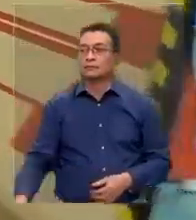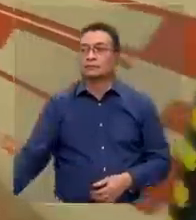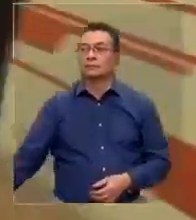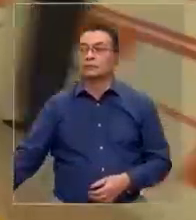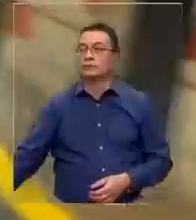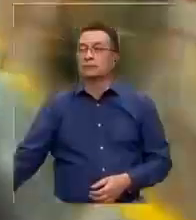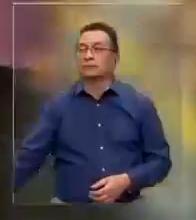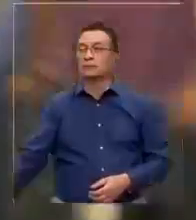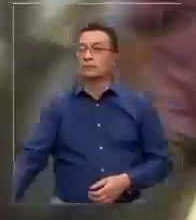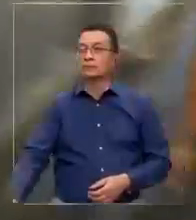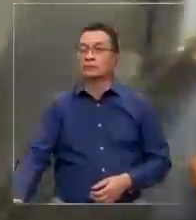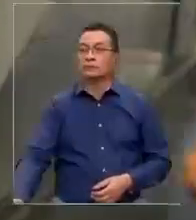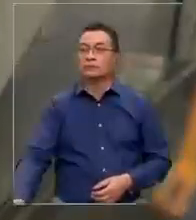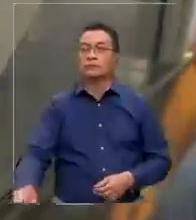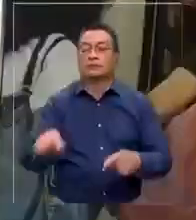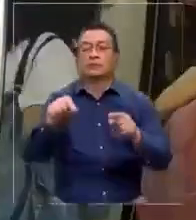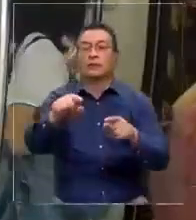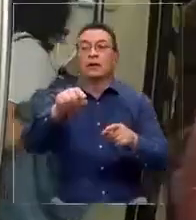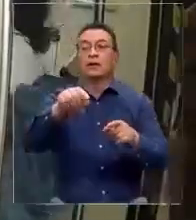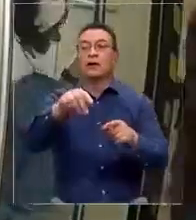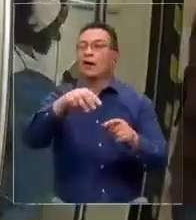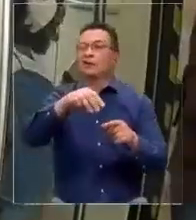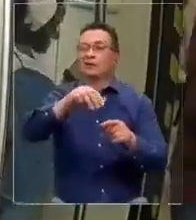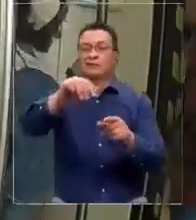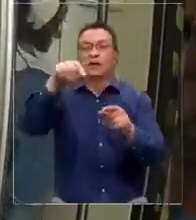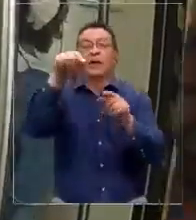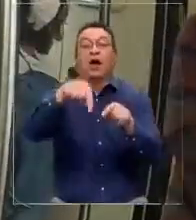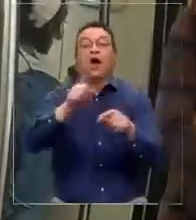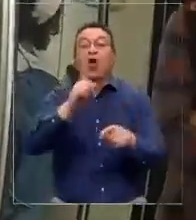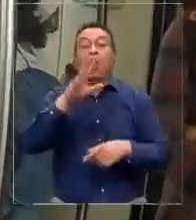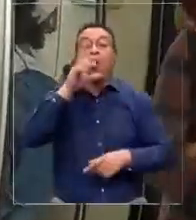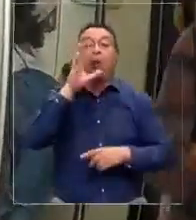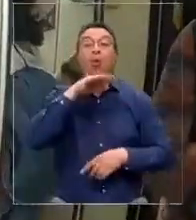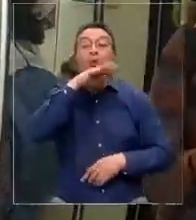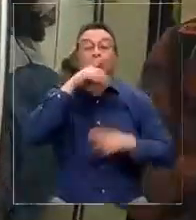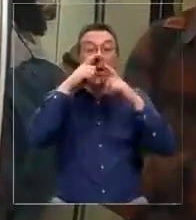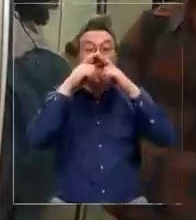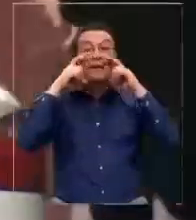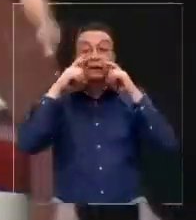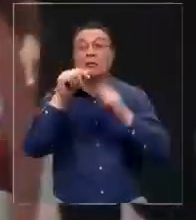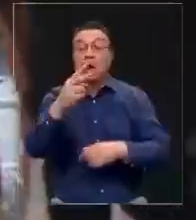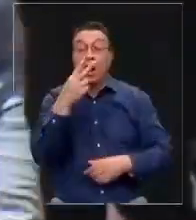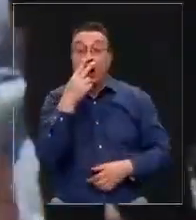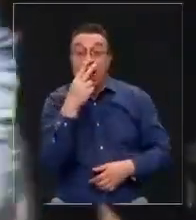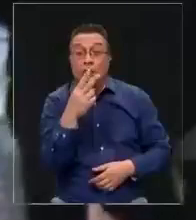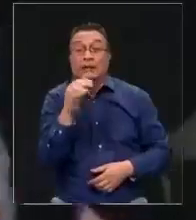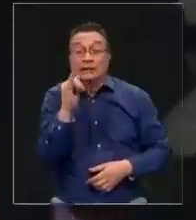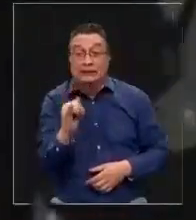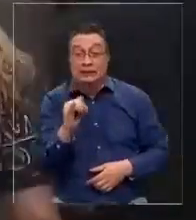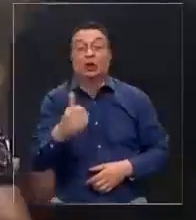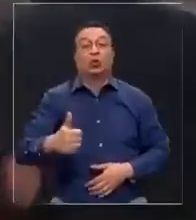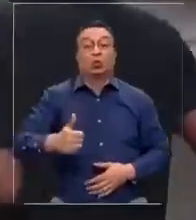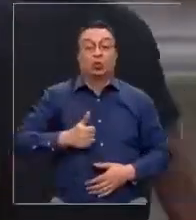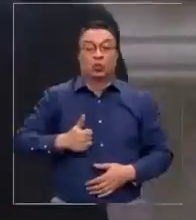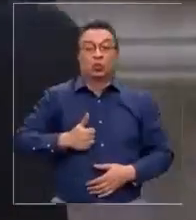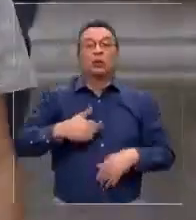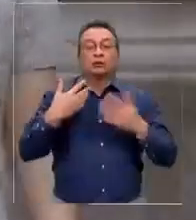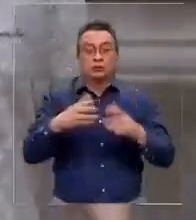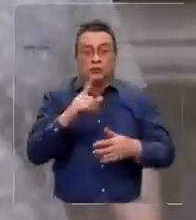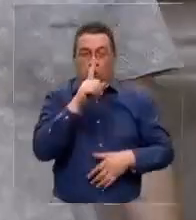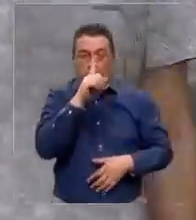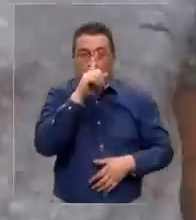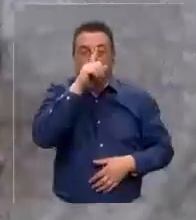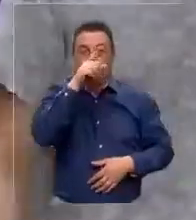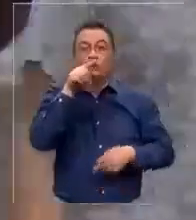No faltan los que no usan bien la mascarilla o no la usan, pero en general pudimos ver que sí cumplen, pero nos acostumbramos a